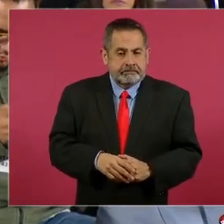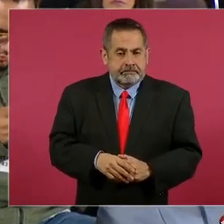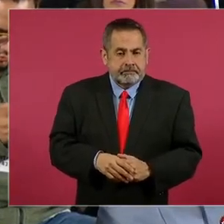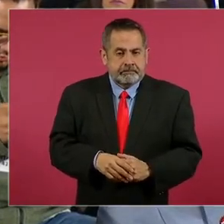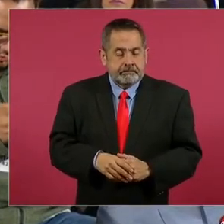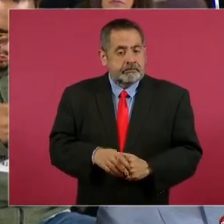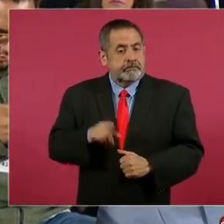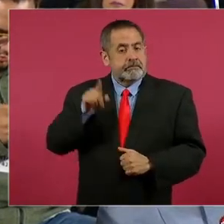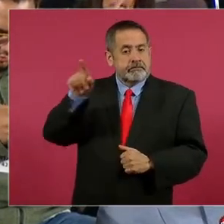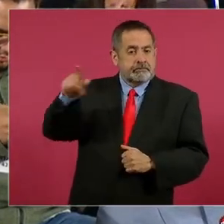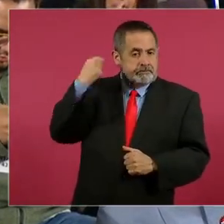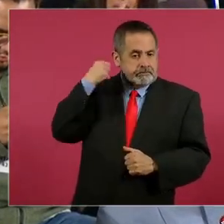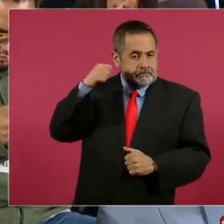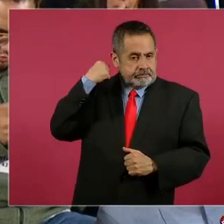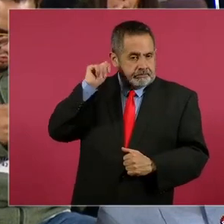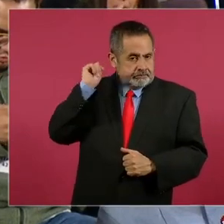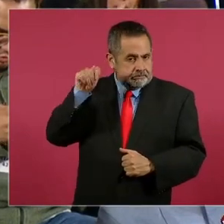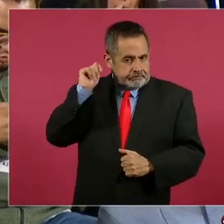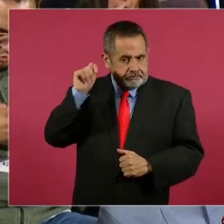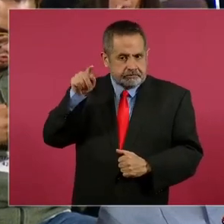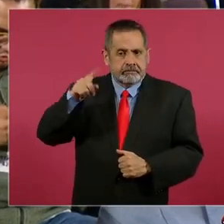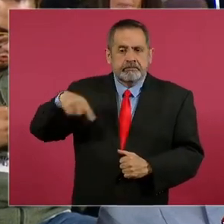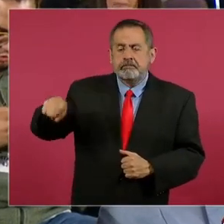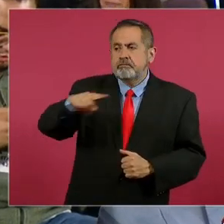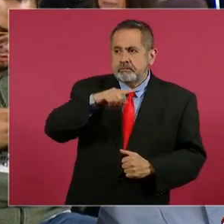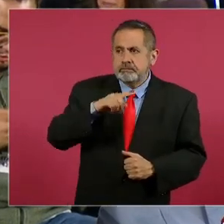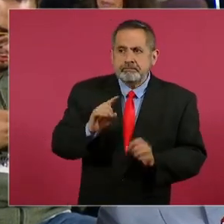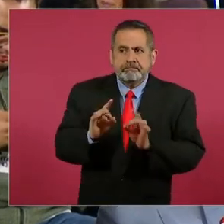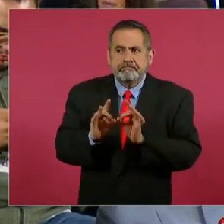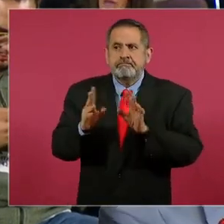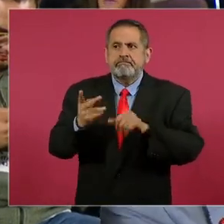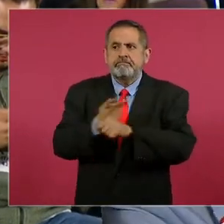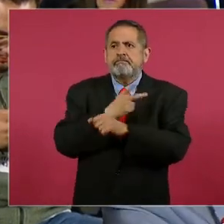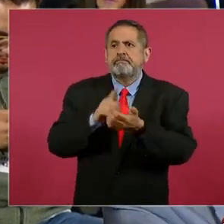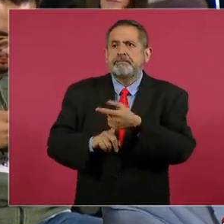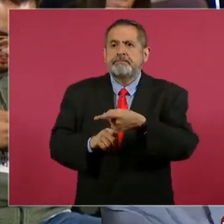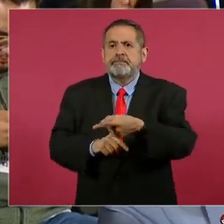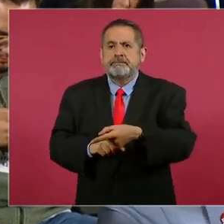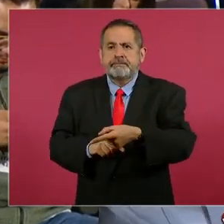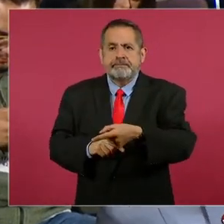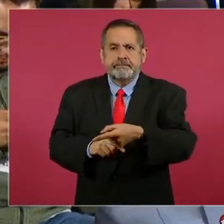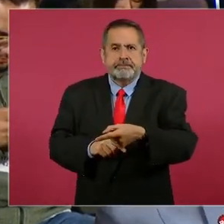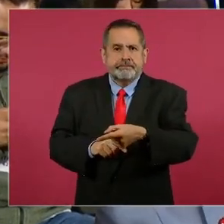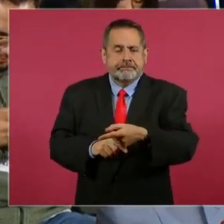Tabasco se está dando una situación